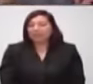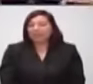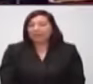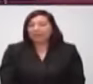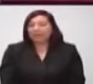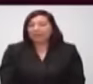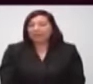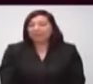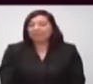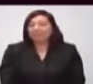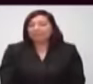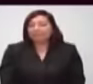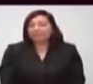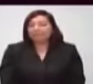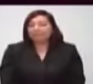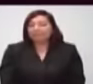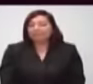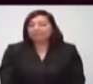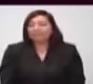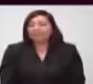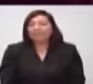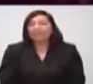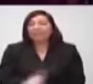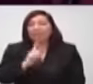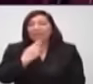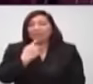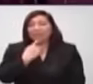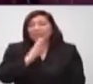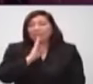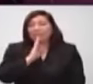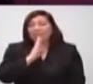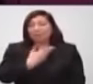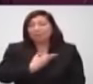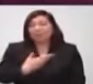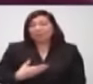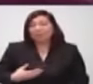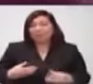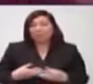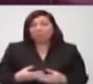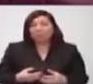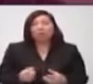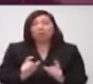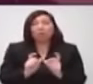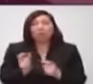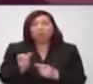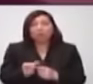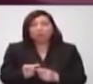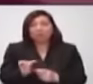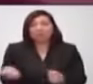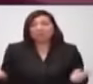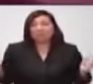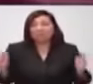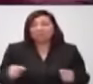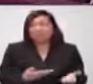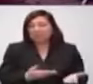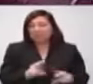gracias, quiero dar la bienvenida al congresista Domínguez, al congresista Pariona, al congresista Mamani a esta sesión, y a través de